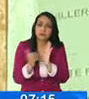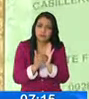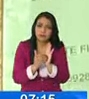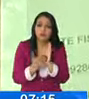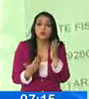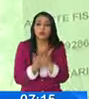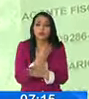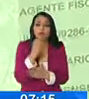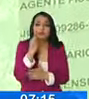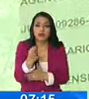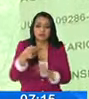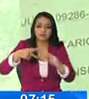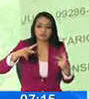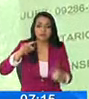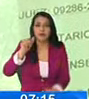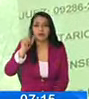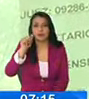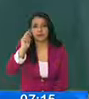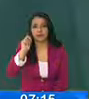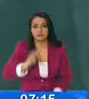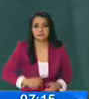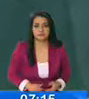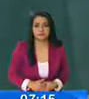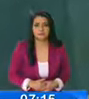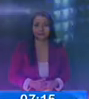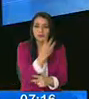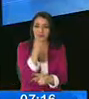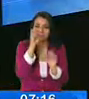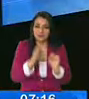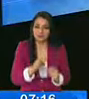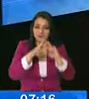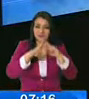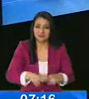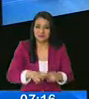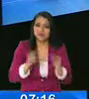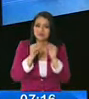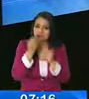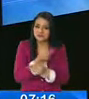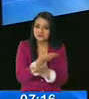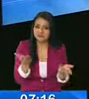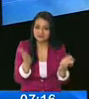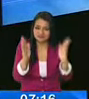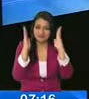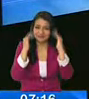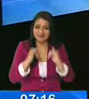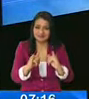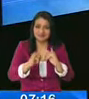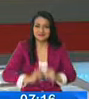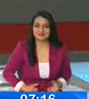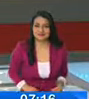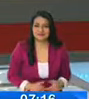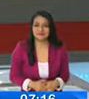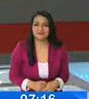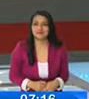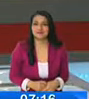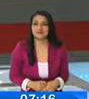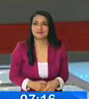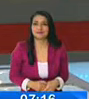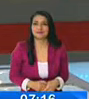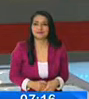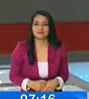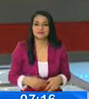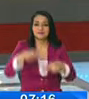ADN. Informó Marcela Maquilona. Vamos con más información, no se despegue de la señal de Televisa.